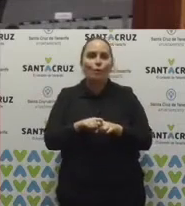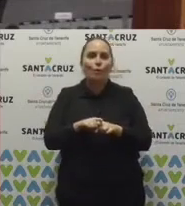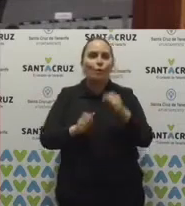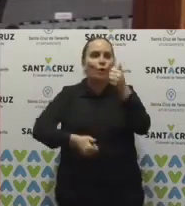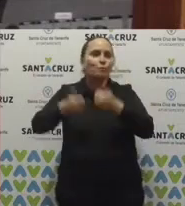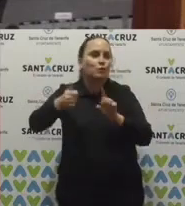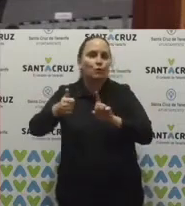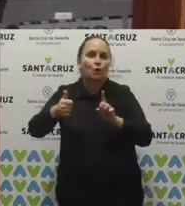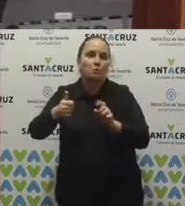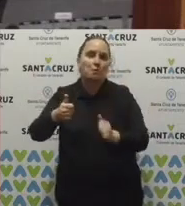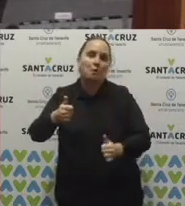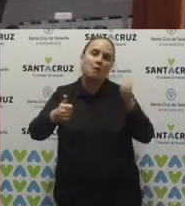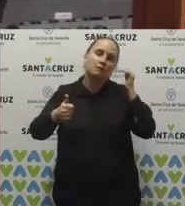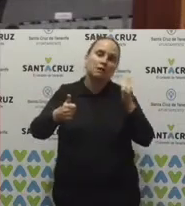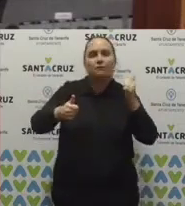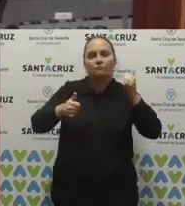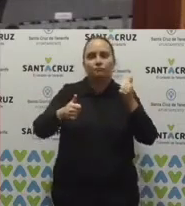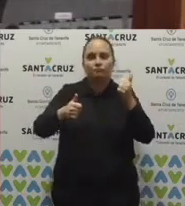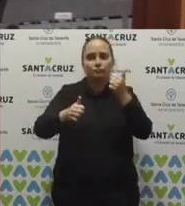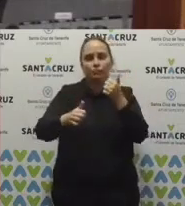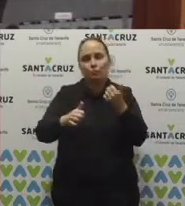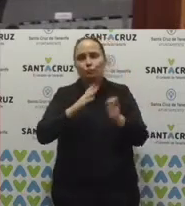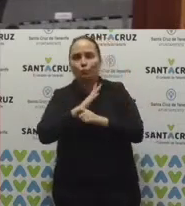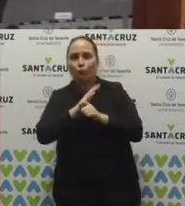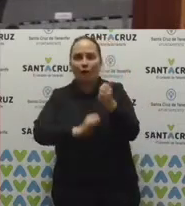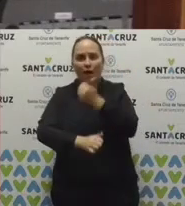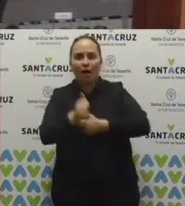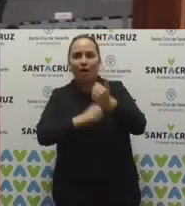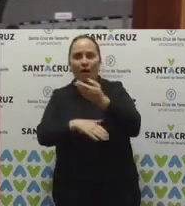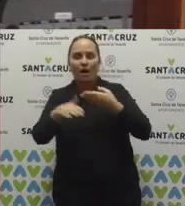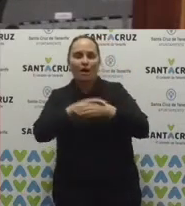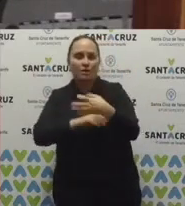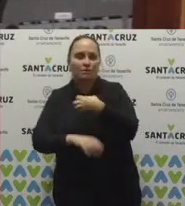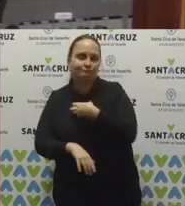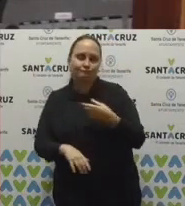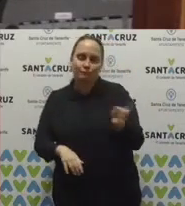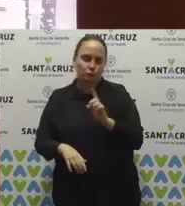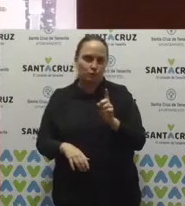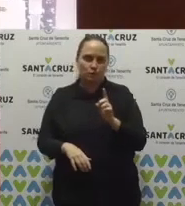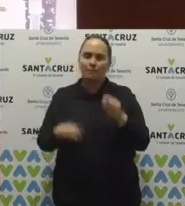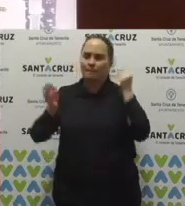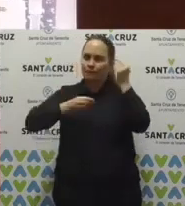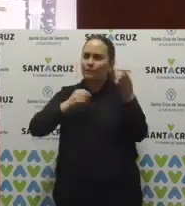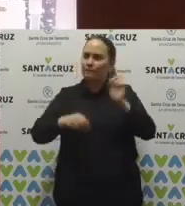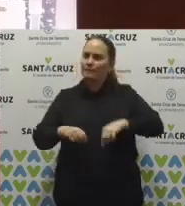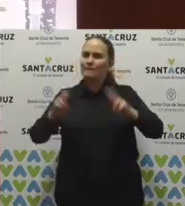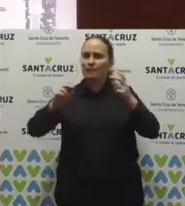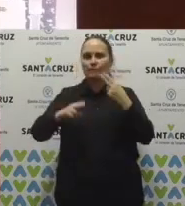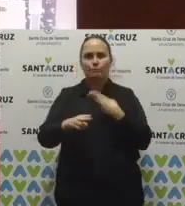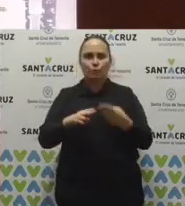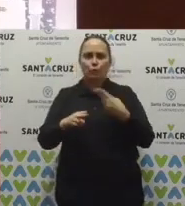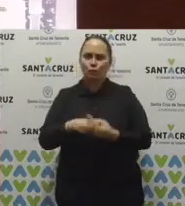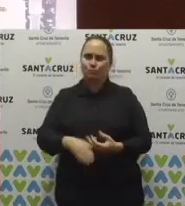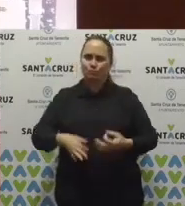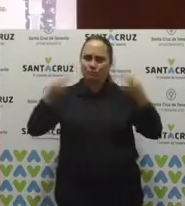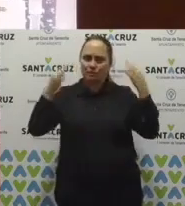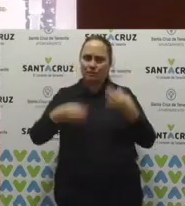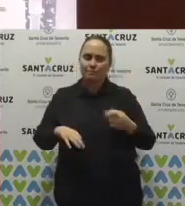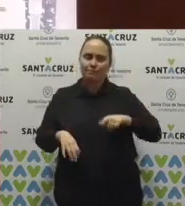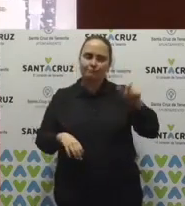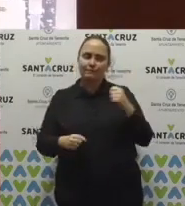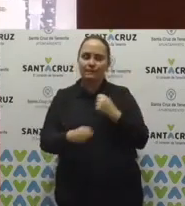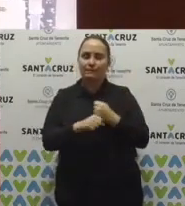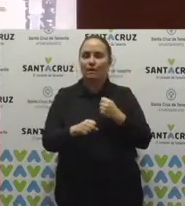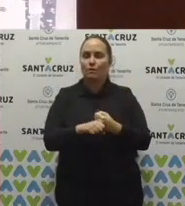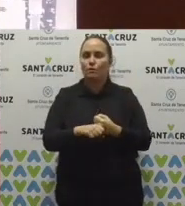pública además sinceramente señor trujillo me parece un ejercicio de hasta asimismo político calificar a trabajadores o tratar a